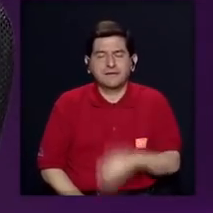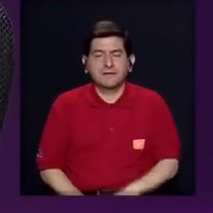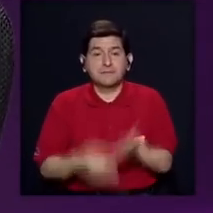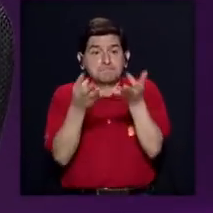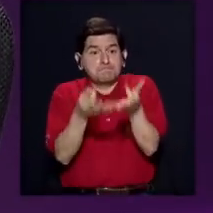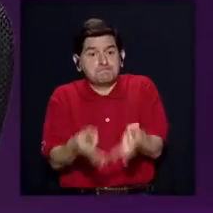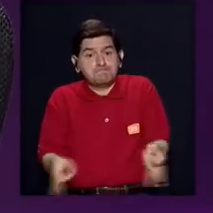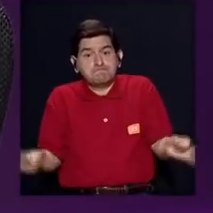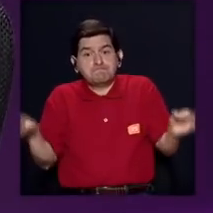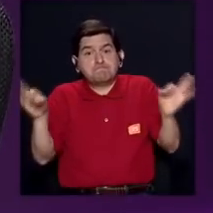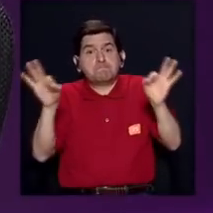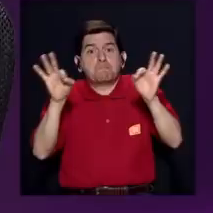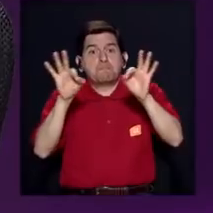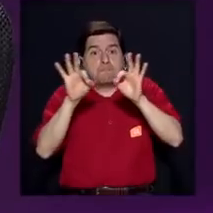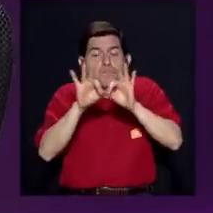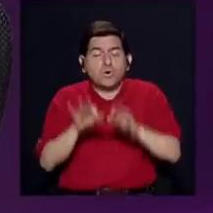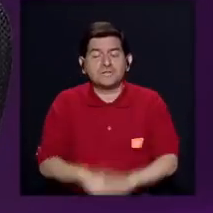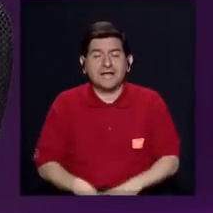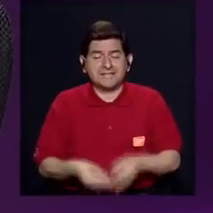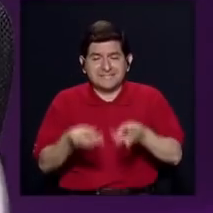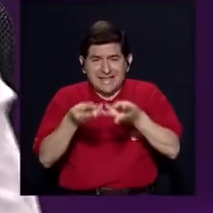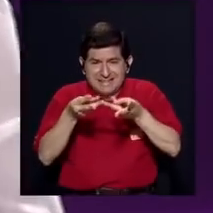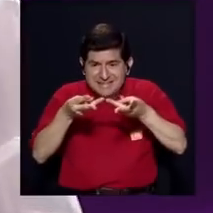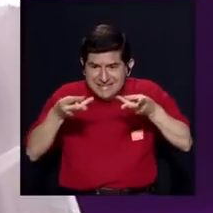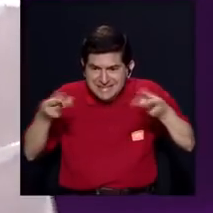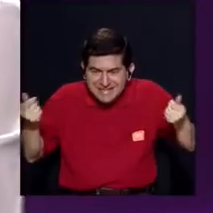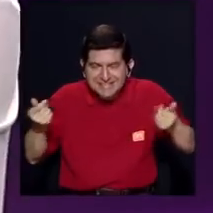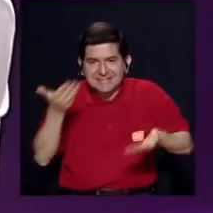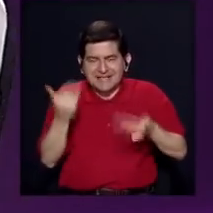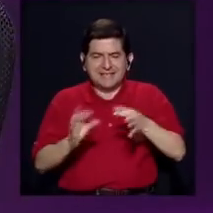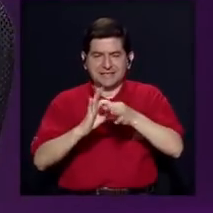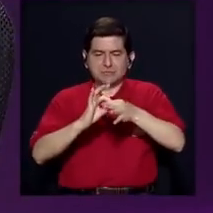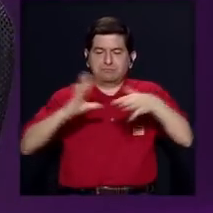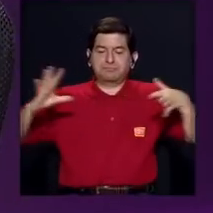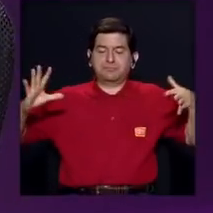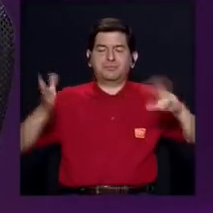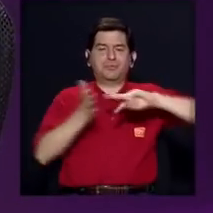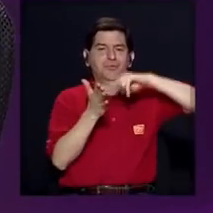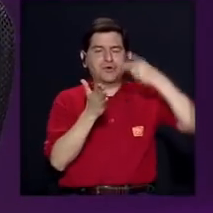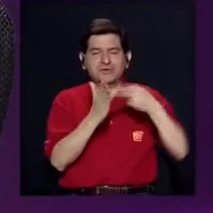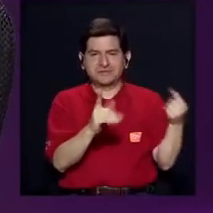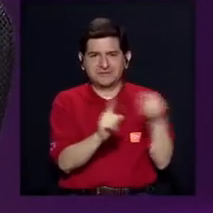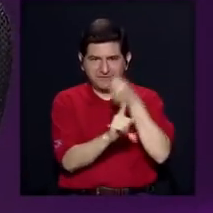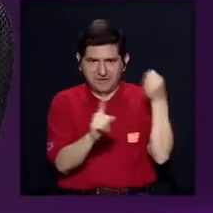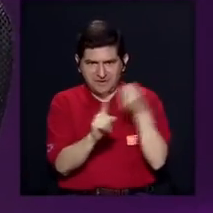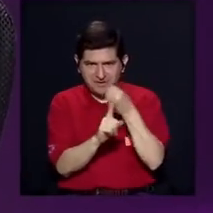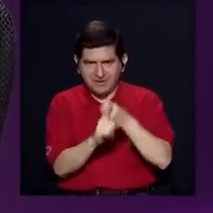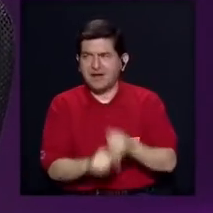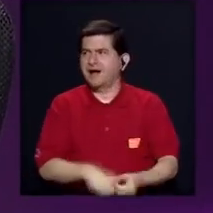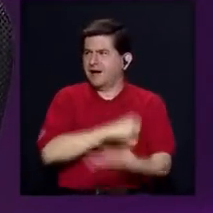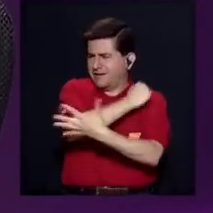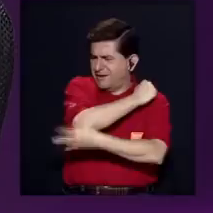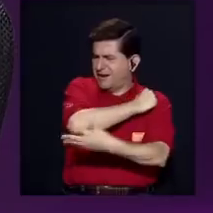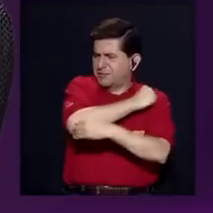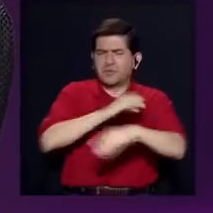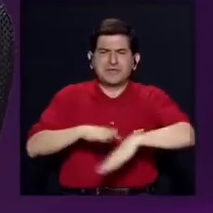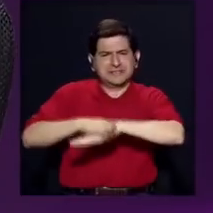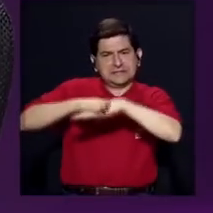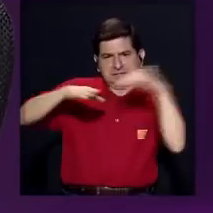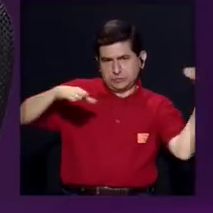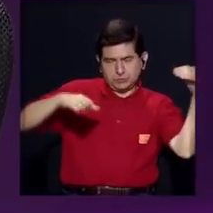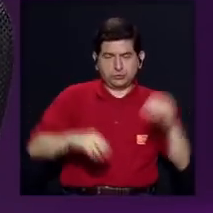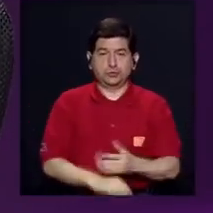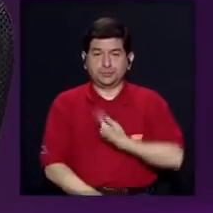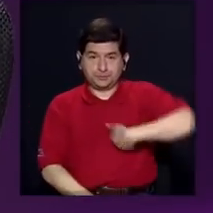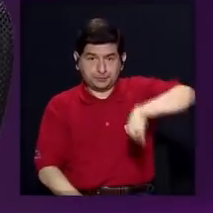a ver de desarticular de alguna manera lo que puede ser la violencia la pobreza la exclusión